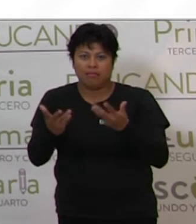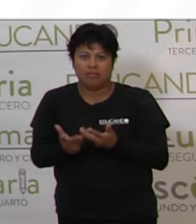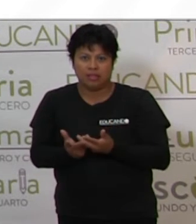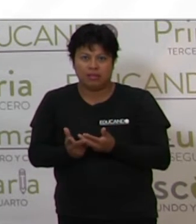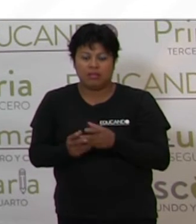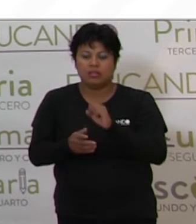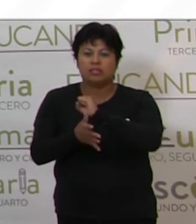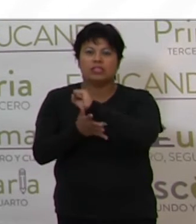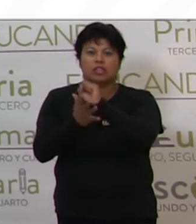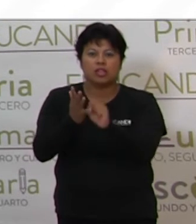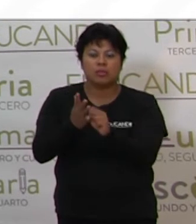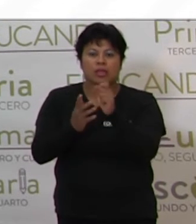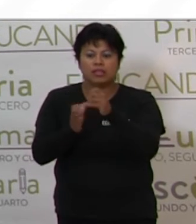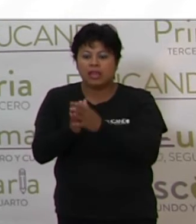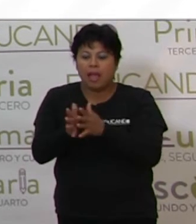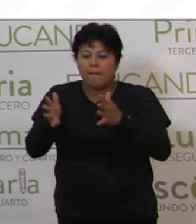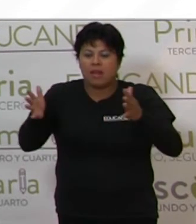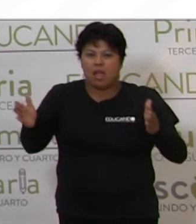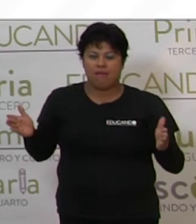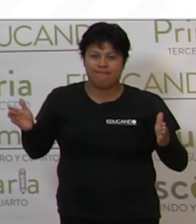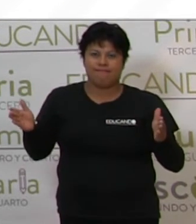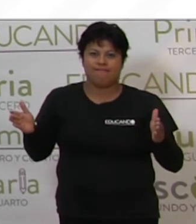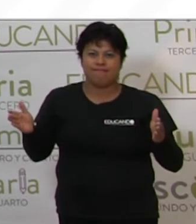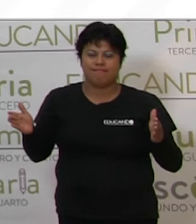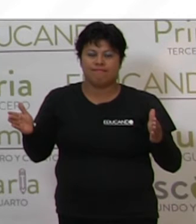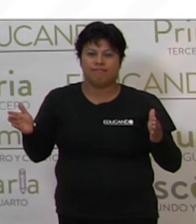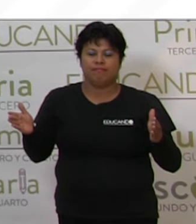su sinónimo sería ampliar,